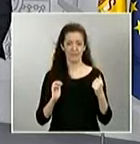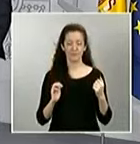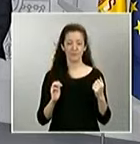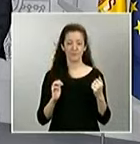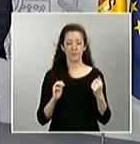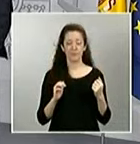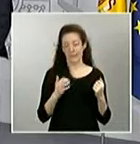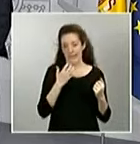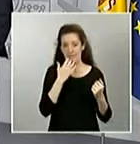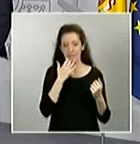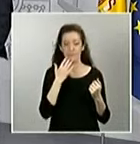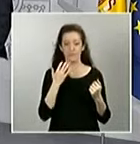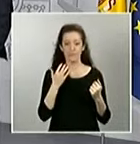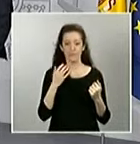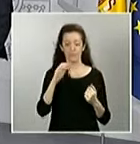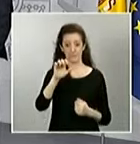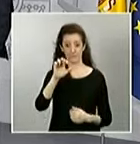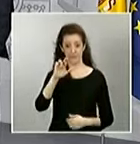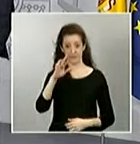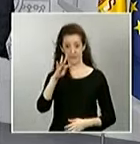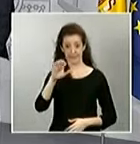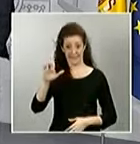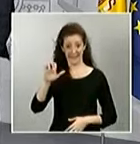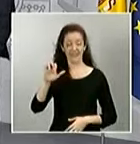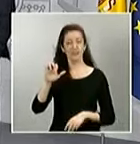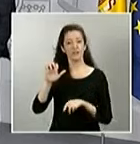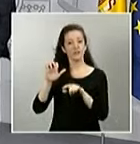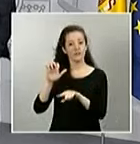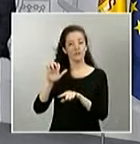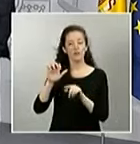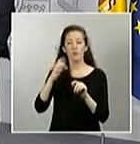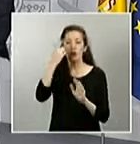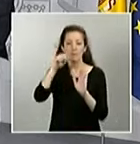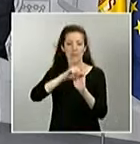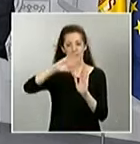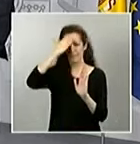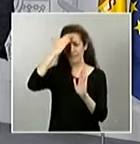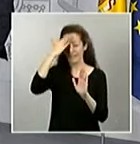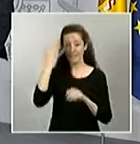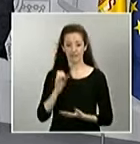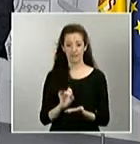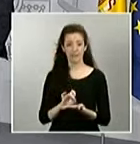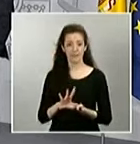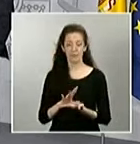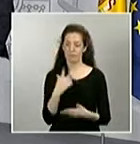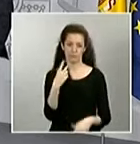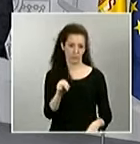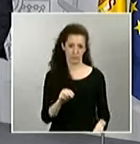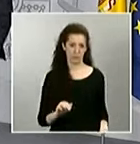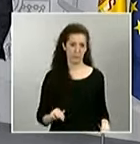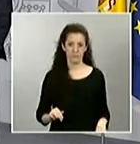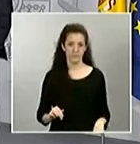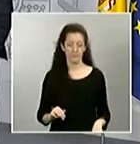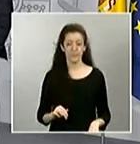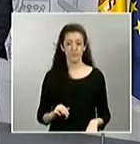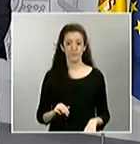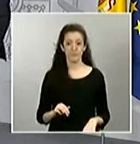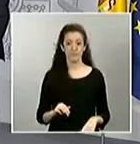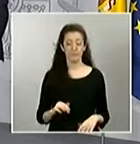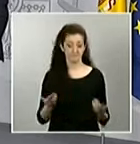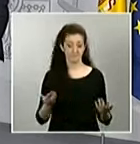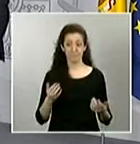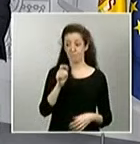hace una principal medida que es no despedir a nadie. Dos, las personas que están en ERTE están en